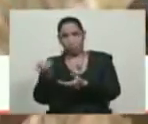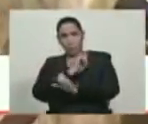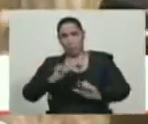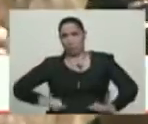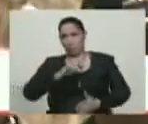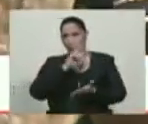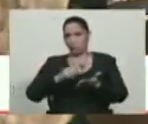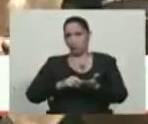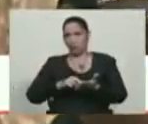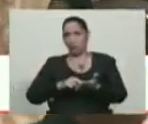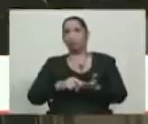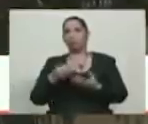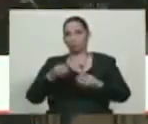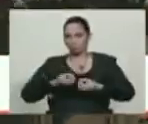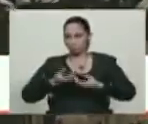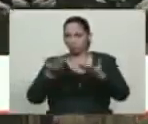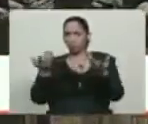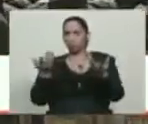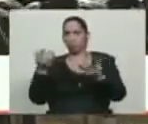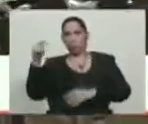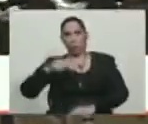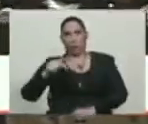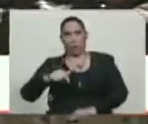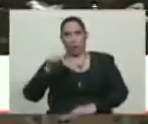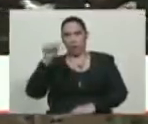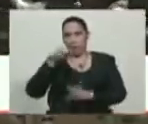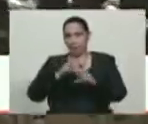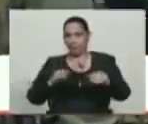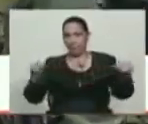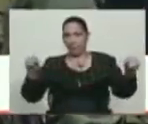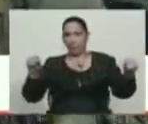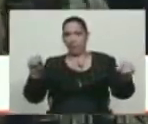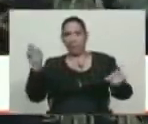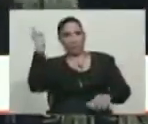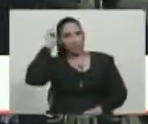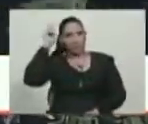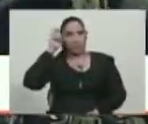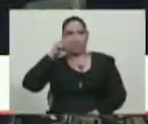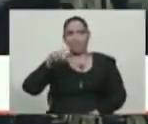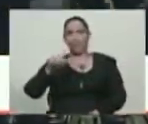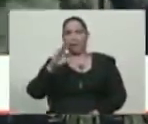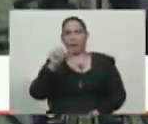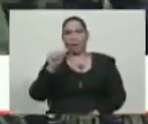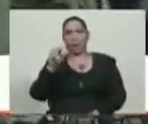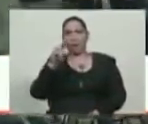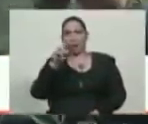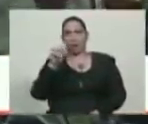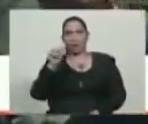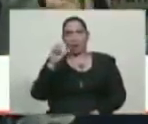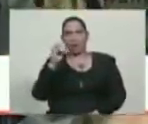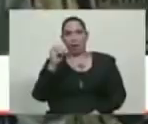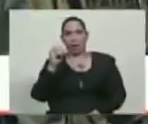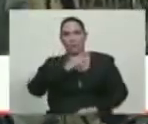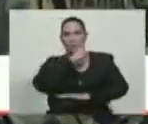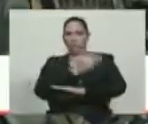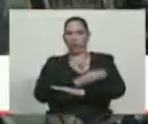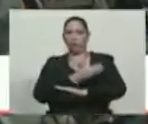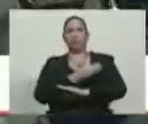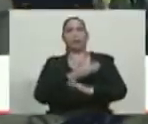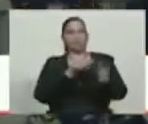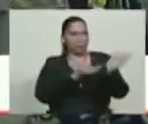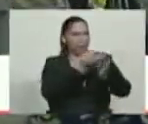así se lo hacemos saber hoy aquí en las tierras del Indio Macarao. Y le decimos con fuerza, ¡leales